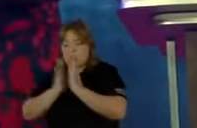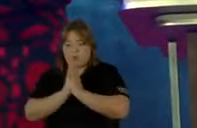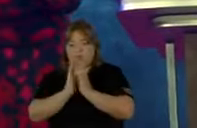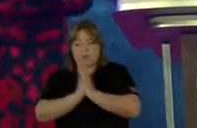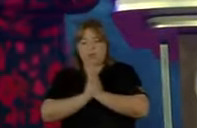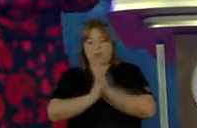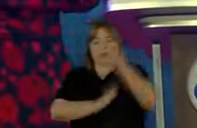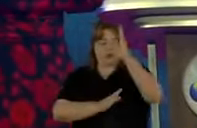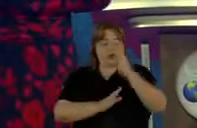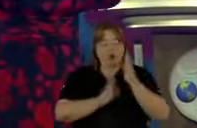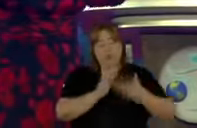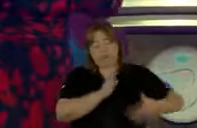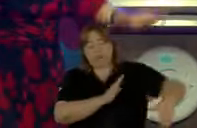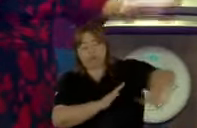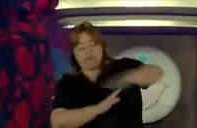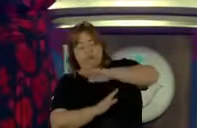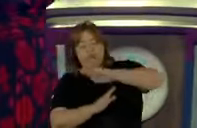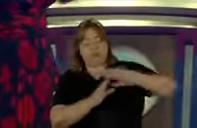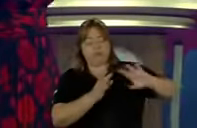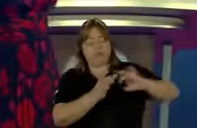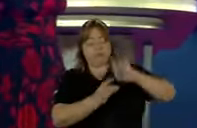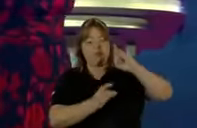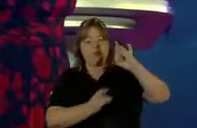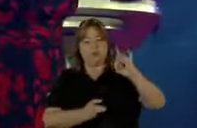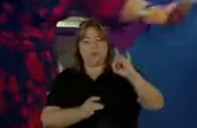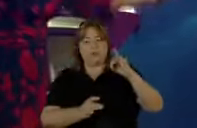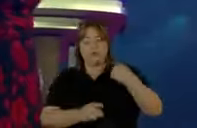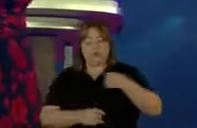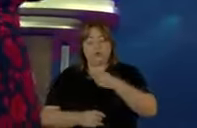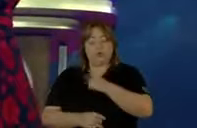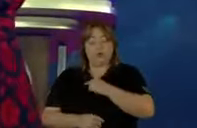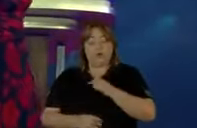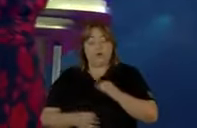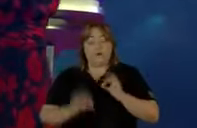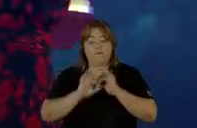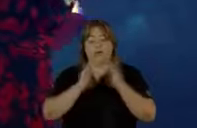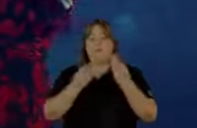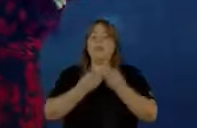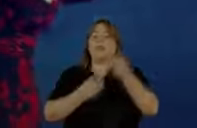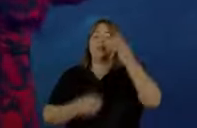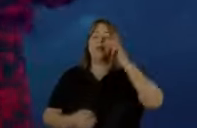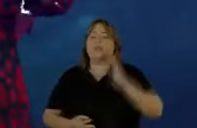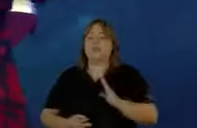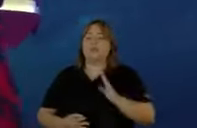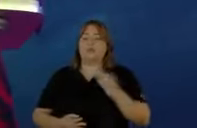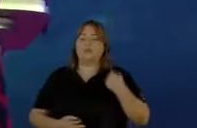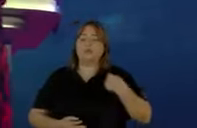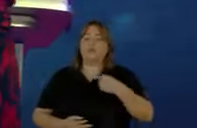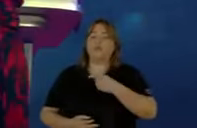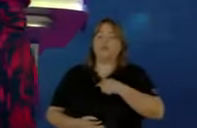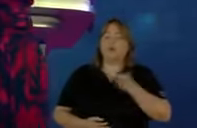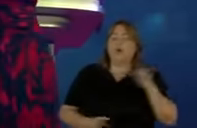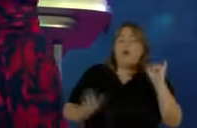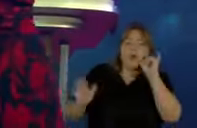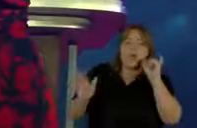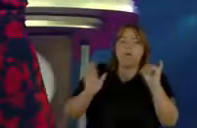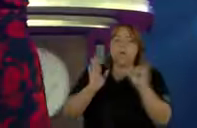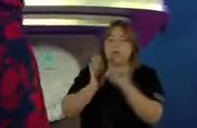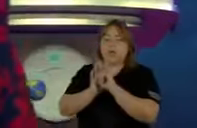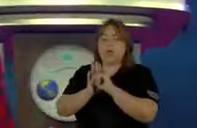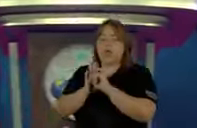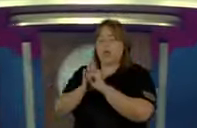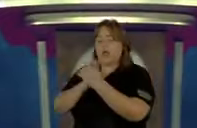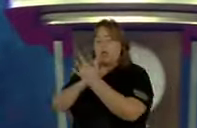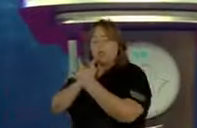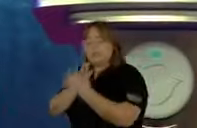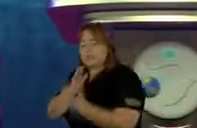arropa toda la familia. Nosotros somos la familia de Dios, por lo tanto, estamos identificados no solo por su sangre, sino